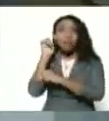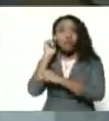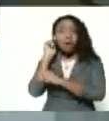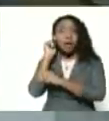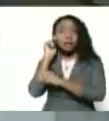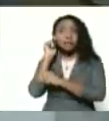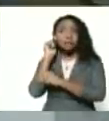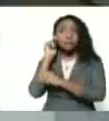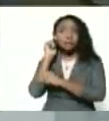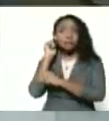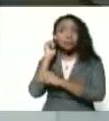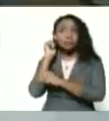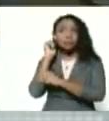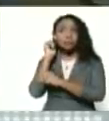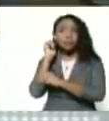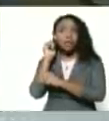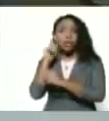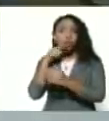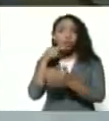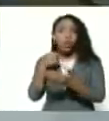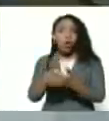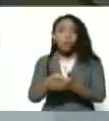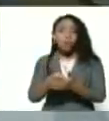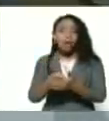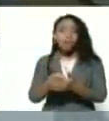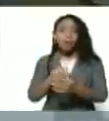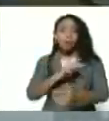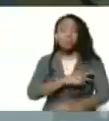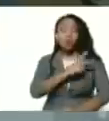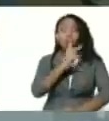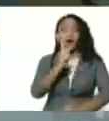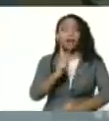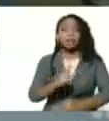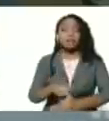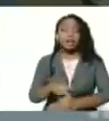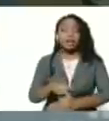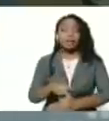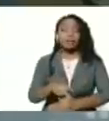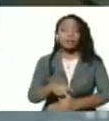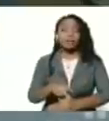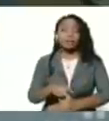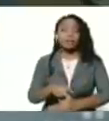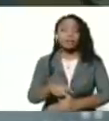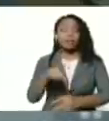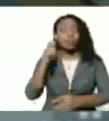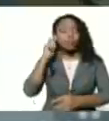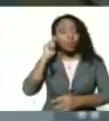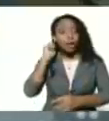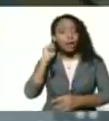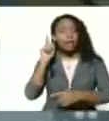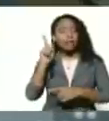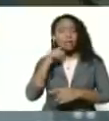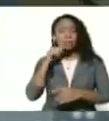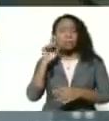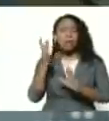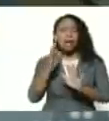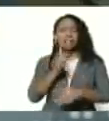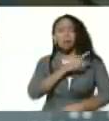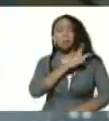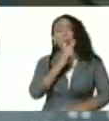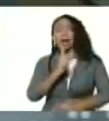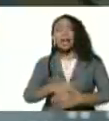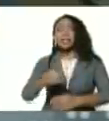Seco, nombre de poeta, ¿verdad? Narza Carla Seco, parece una poeta